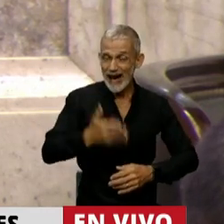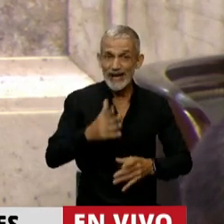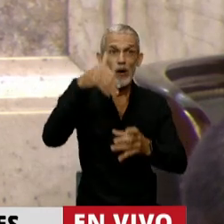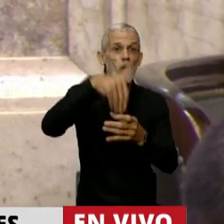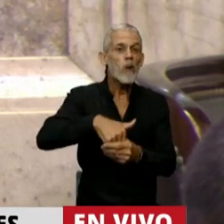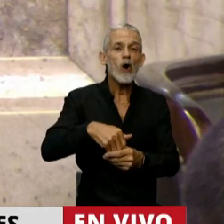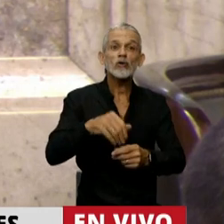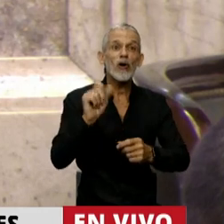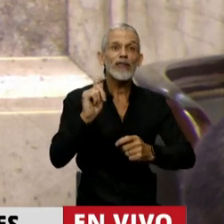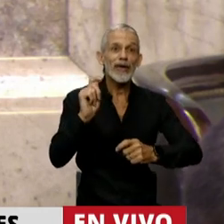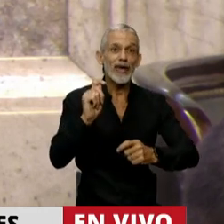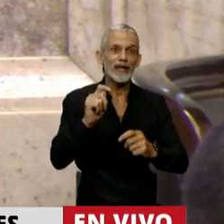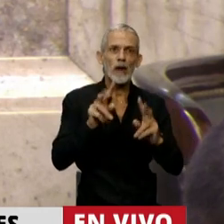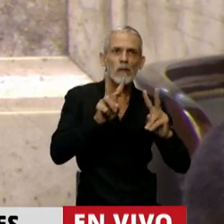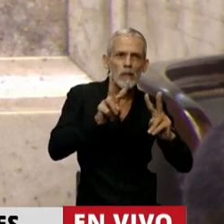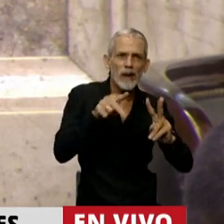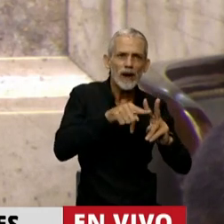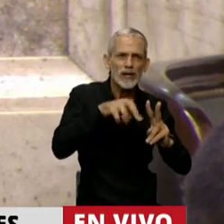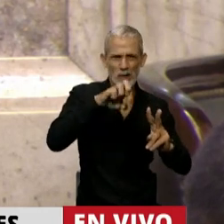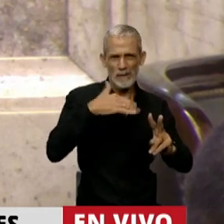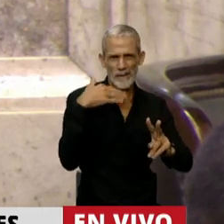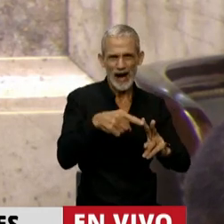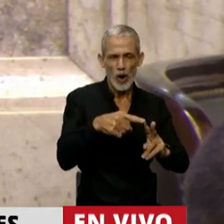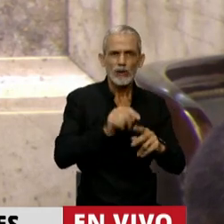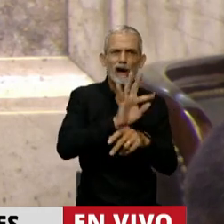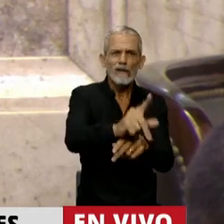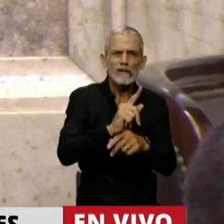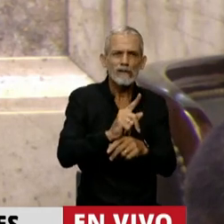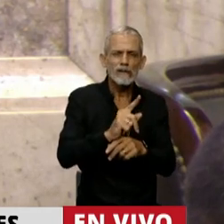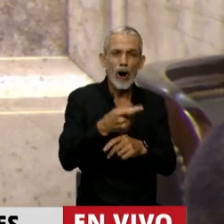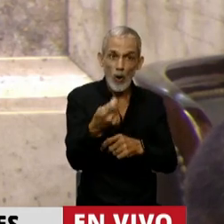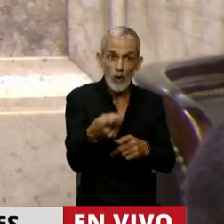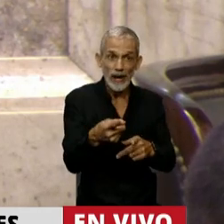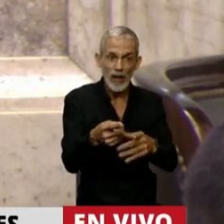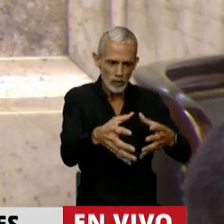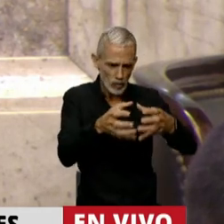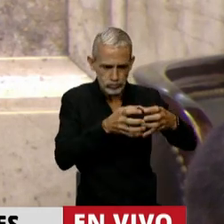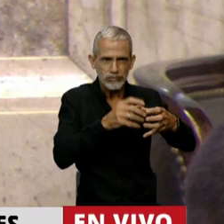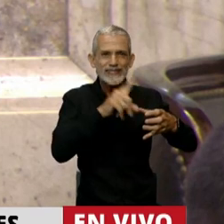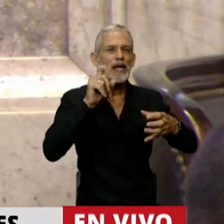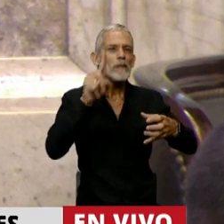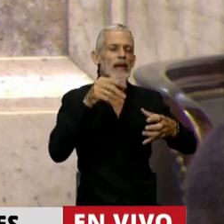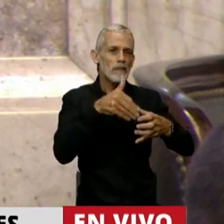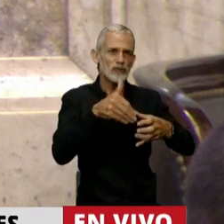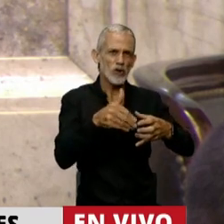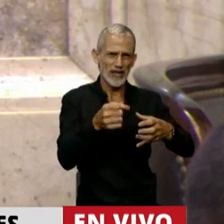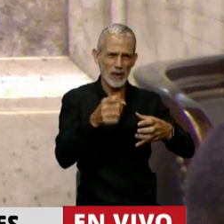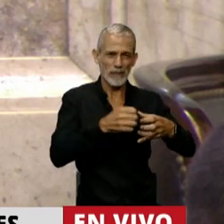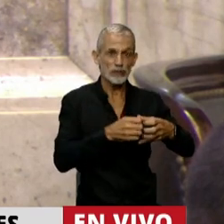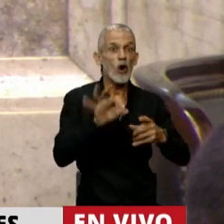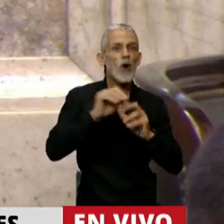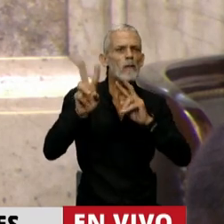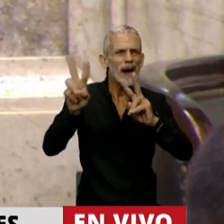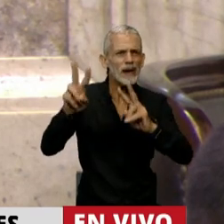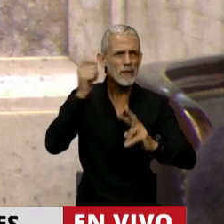voto de gran parte del PJ, le robó ya a los jubilados 100.000 millones de pesos. O las luchas atrás contra el